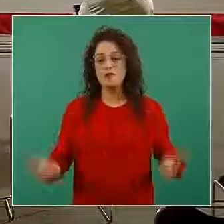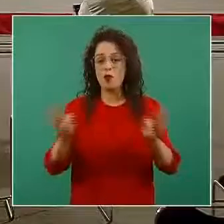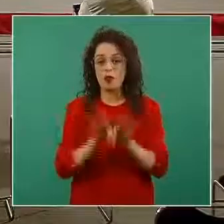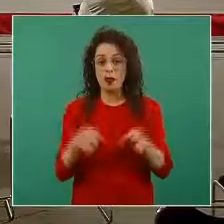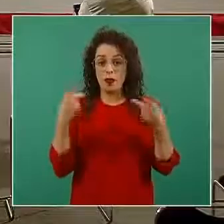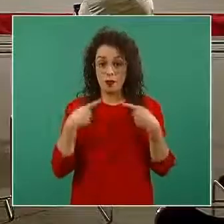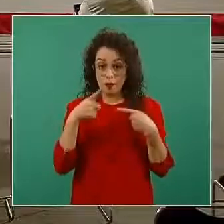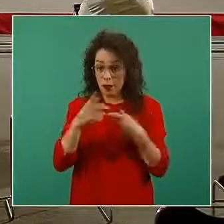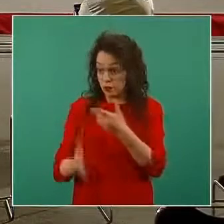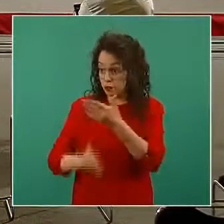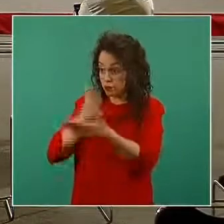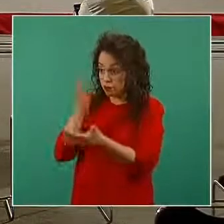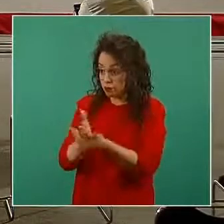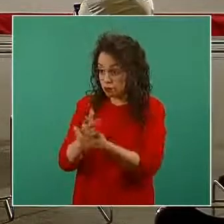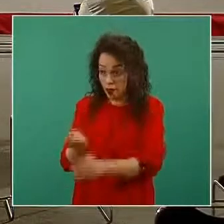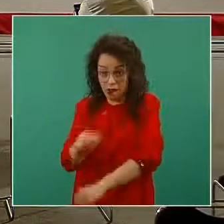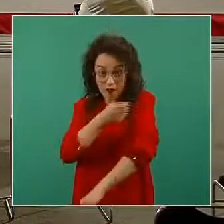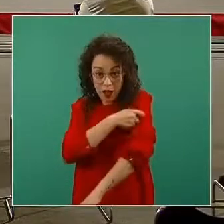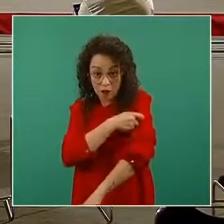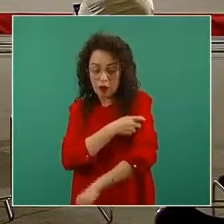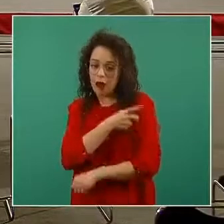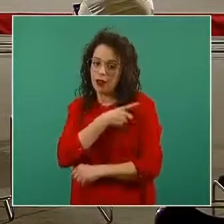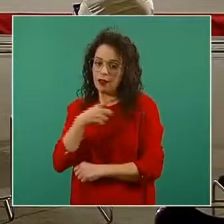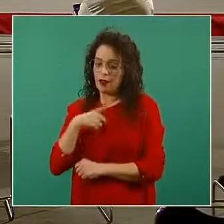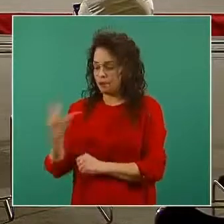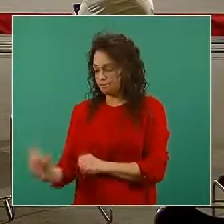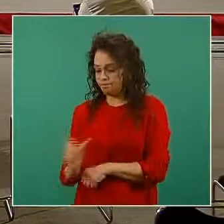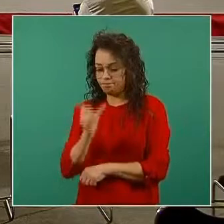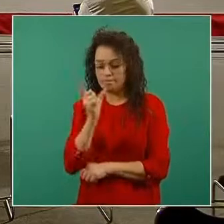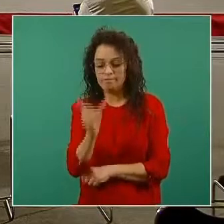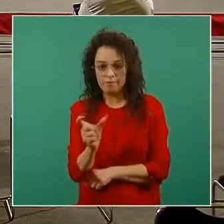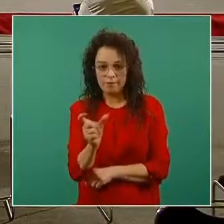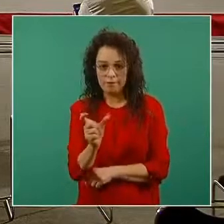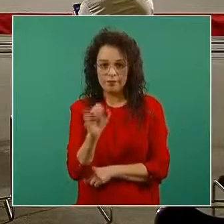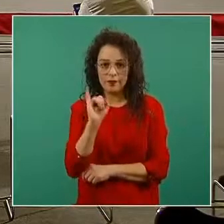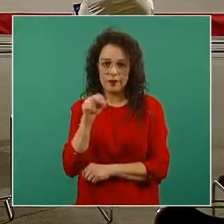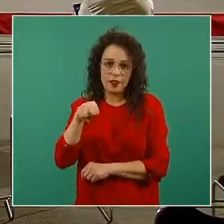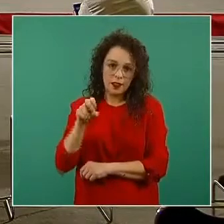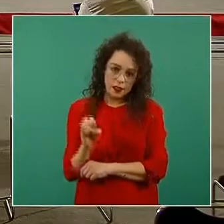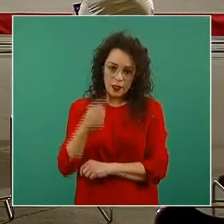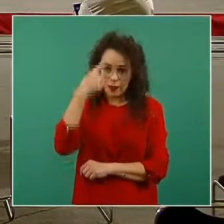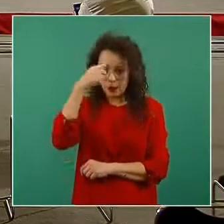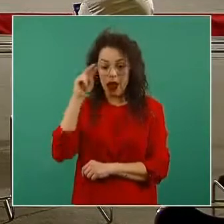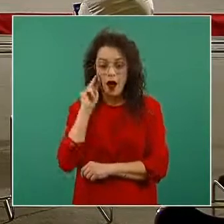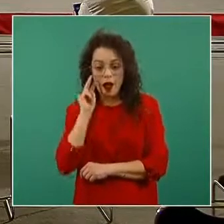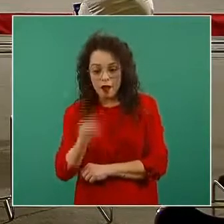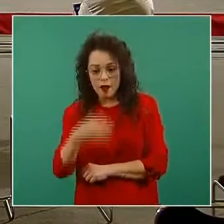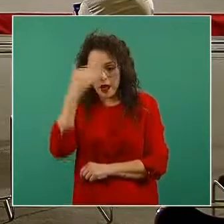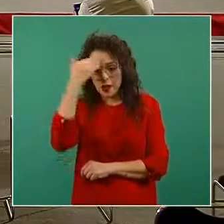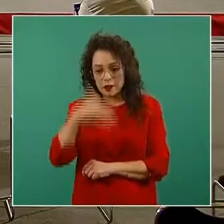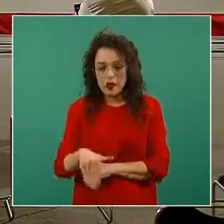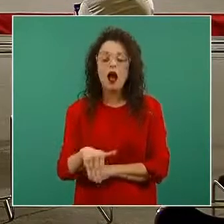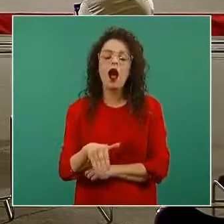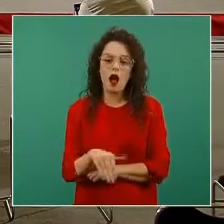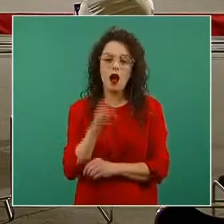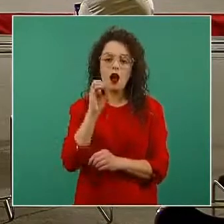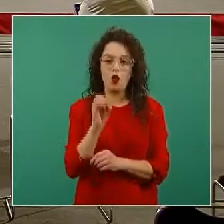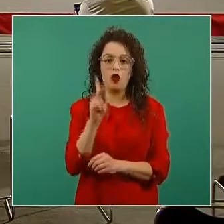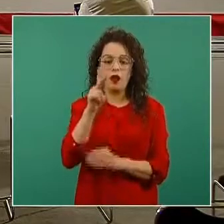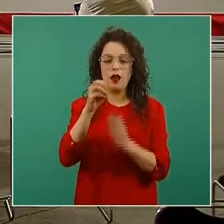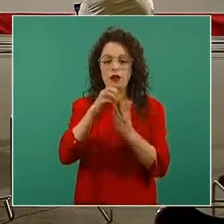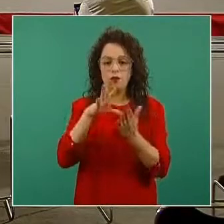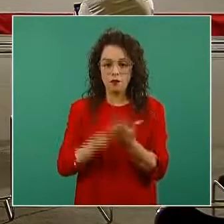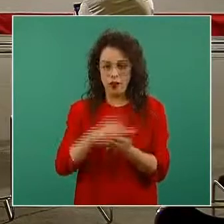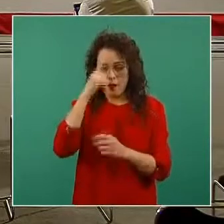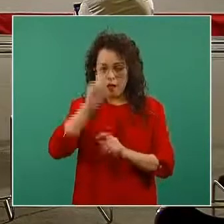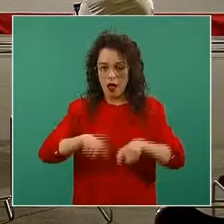va a vacunar se identifique para que pueda asegurar todo el esquema completo y todo el proceso de vacunación.